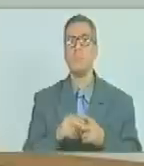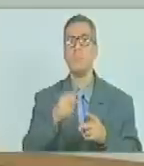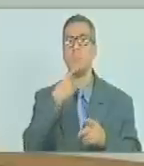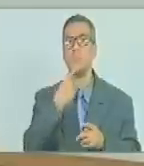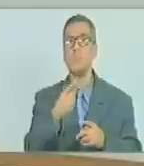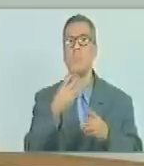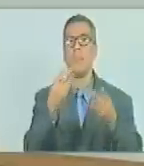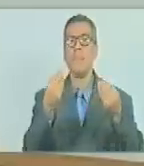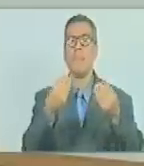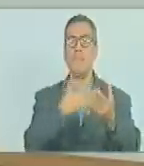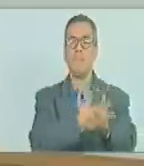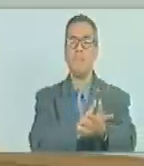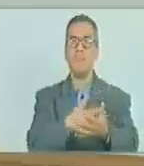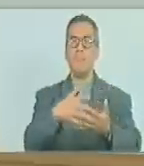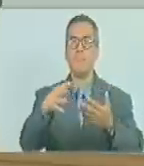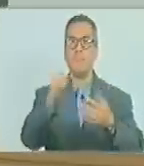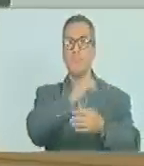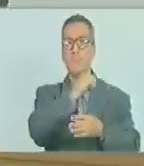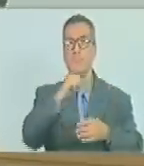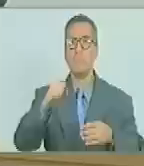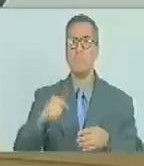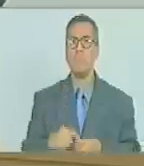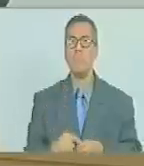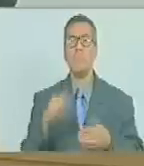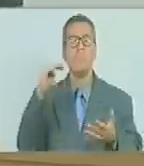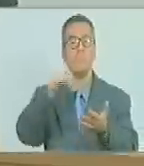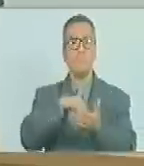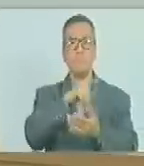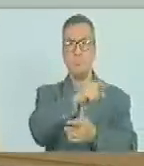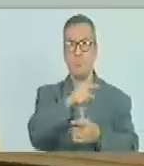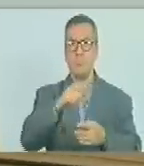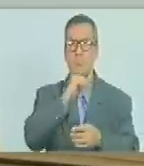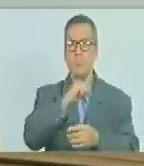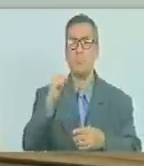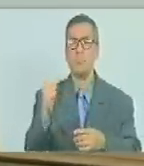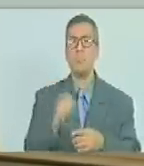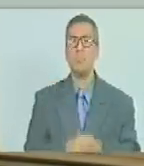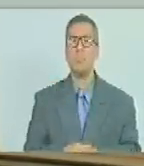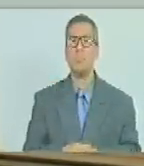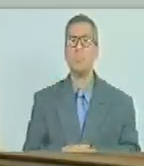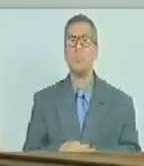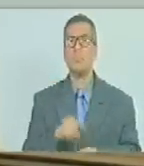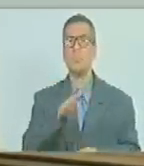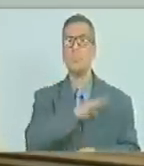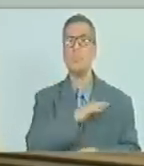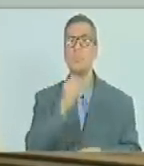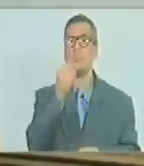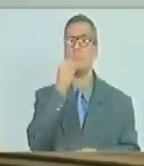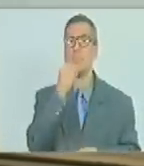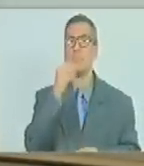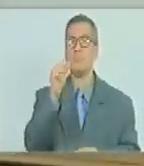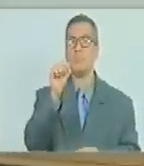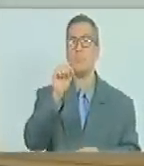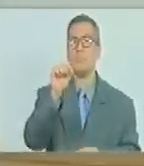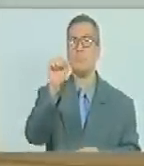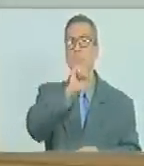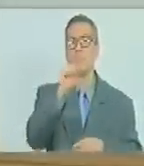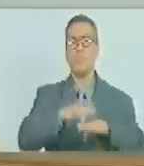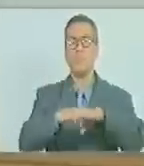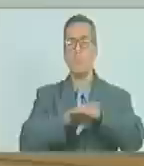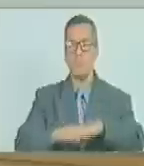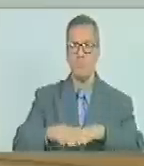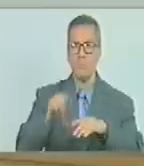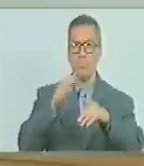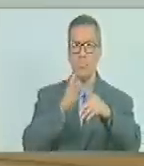confesando miles de homicidios. No está confesando que se comió una luz, ni